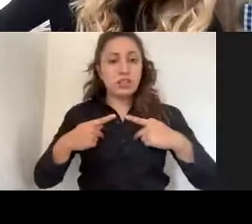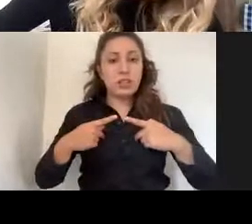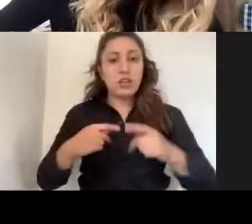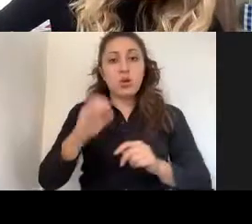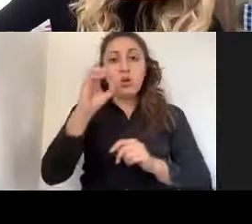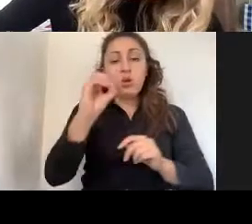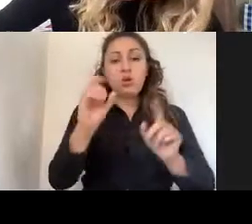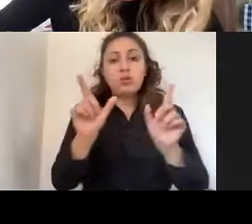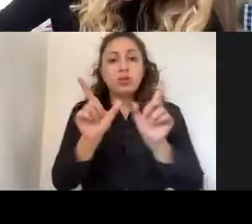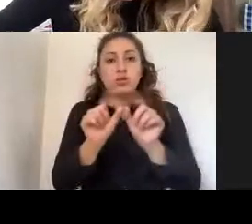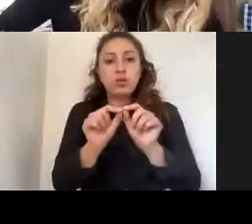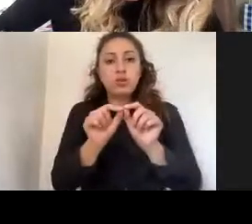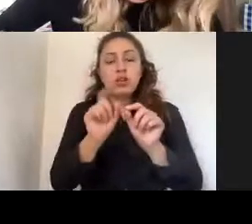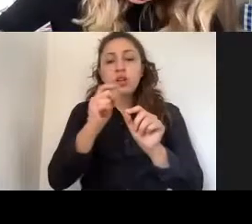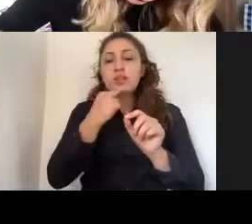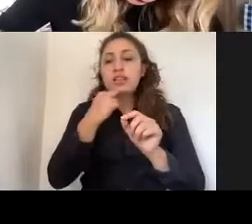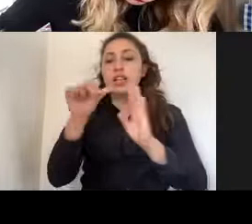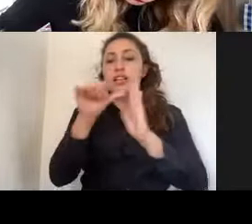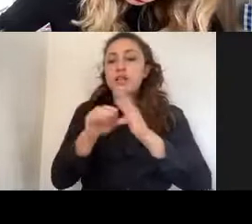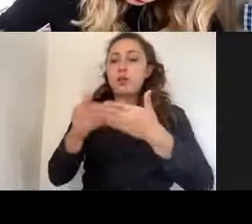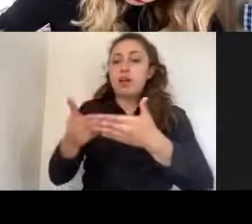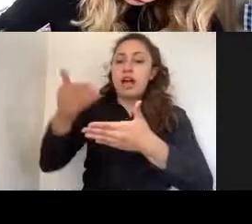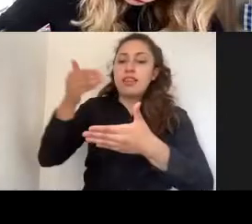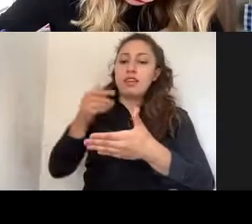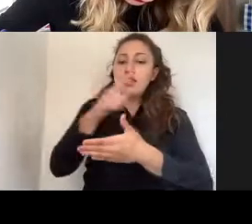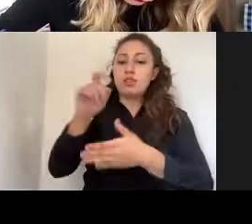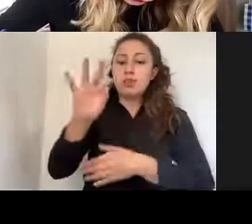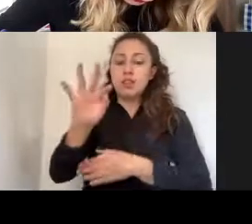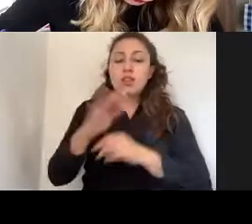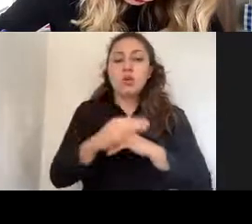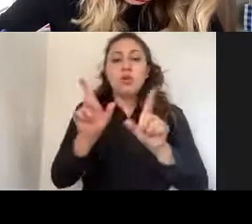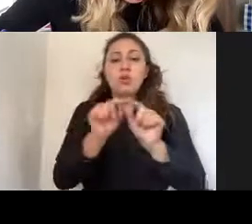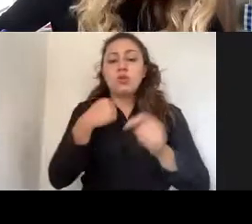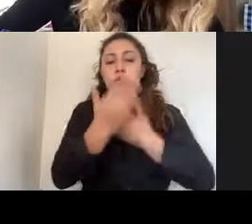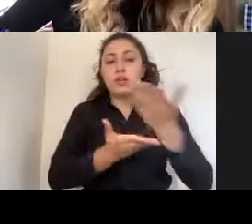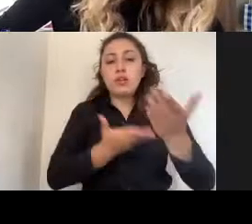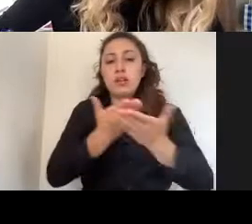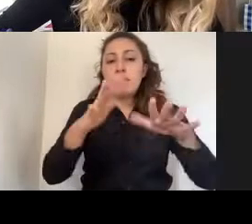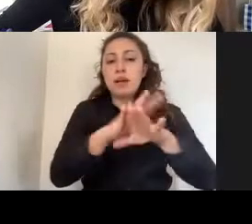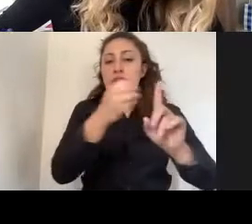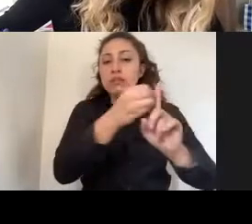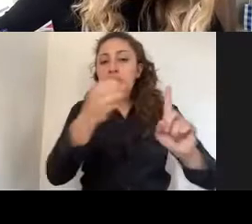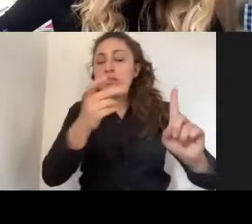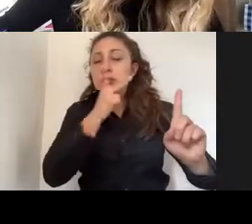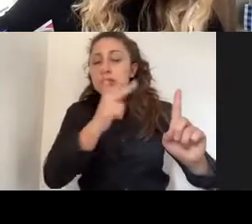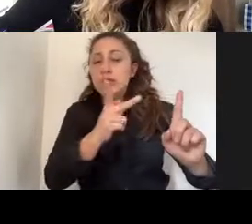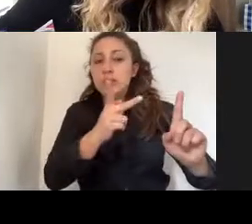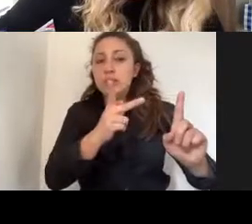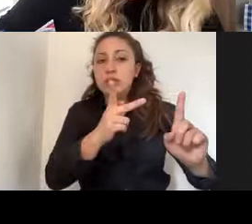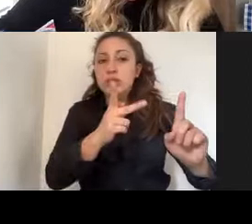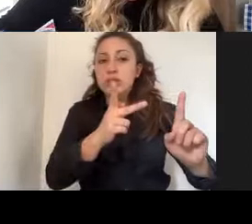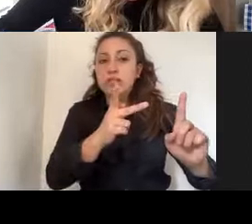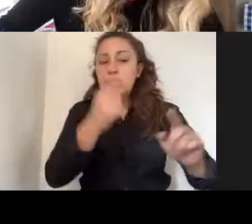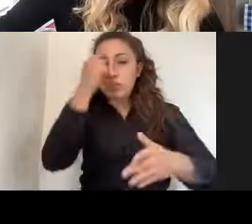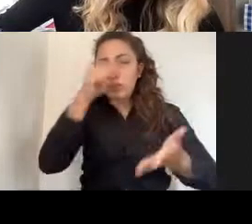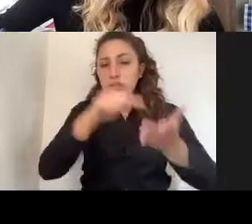las circunstancias del artículo anterior. Mi propuesta nada más es cambiar el fraseo para que diga, y que creo que es